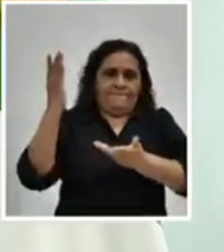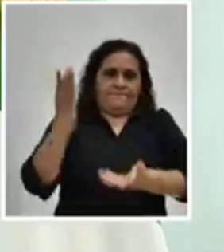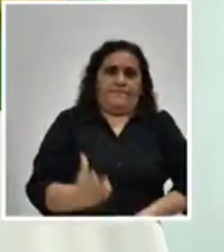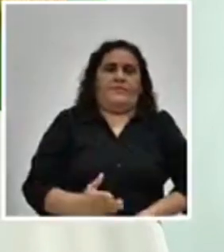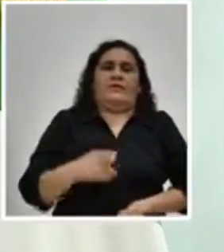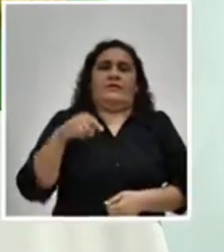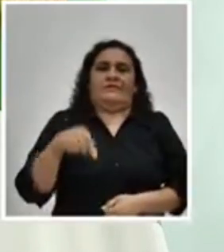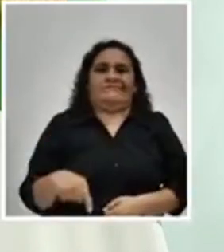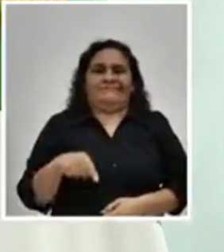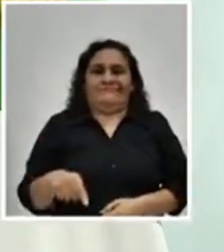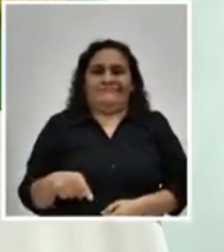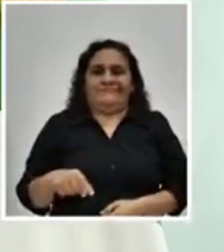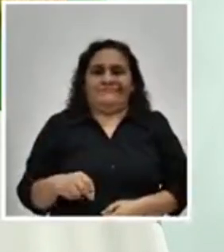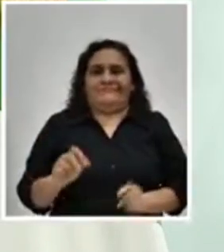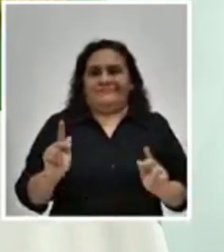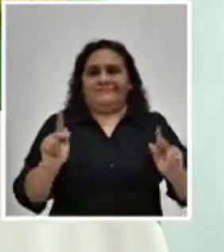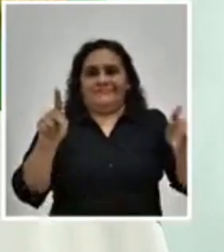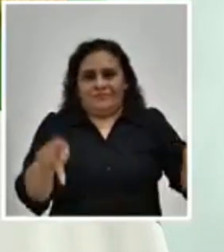visitan nuestra ciudad.